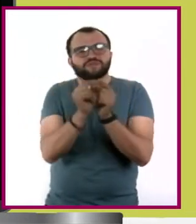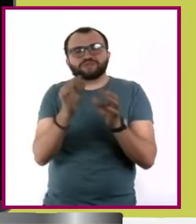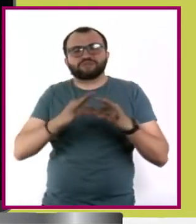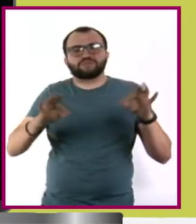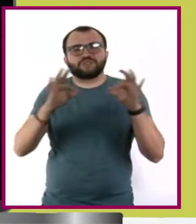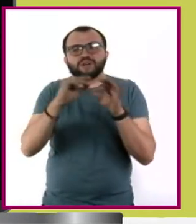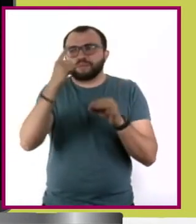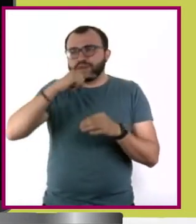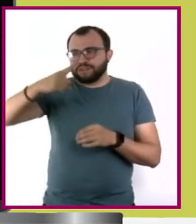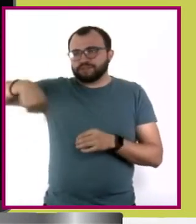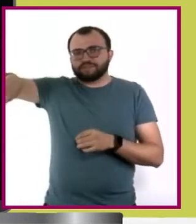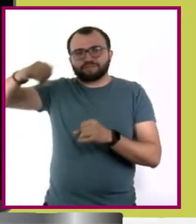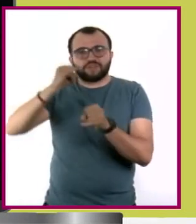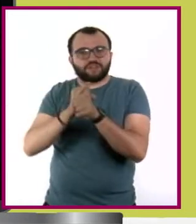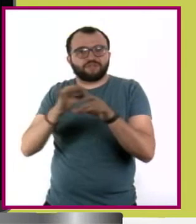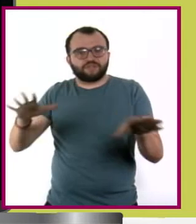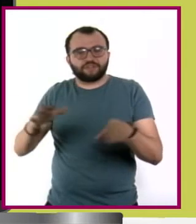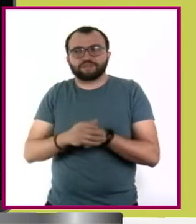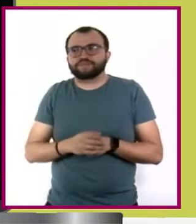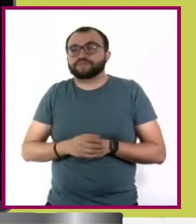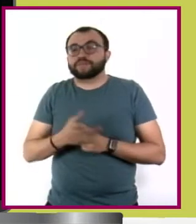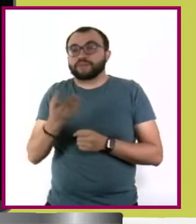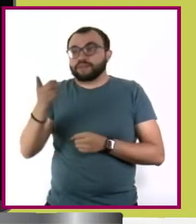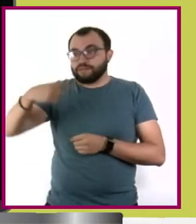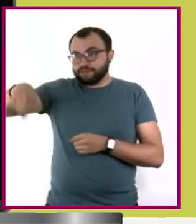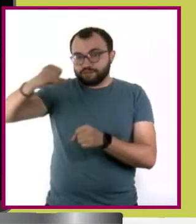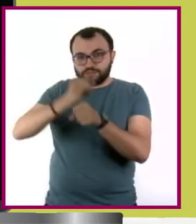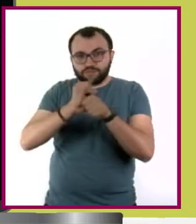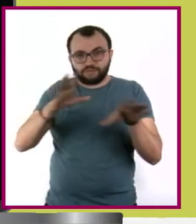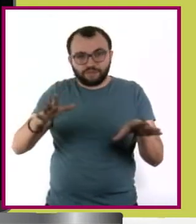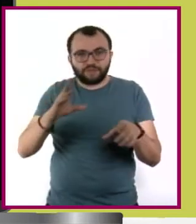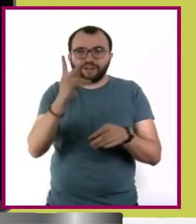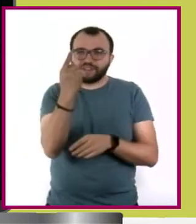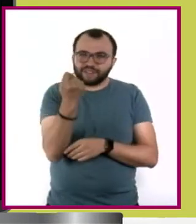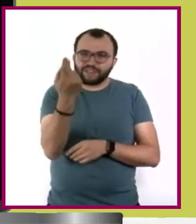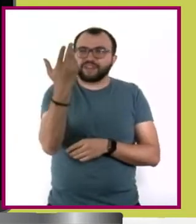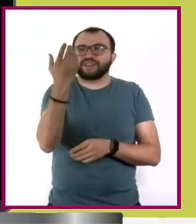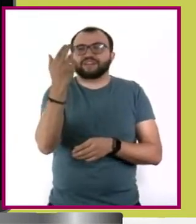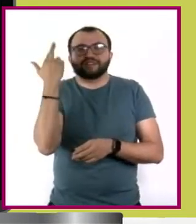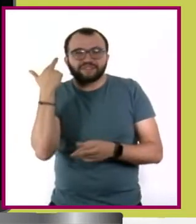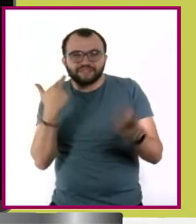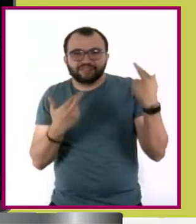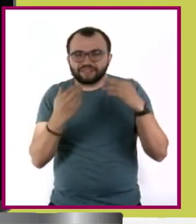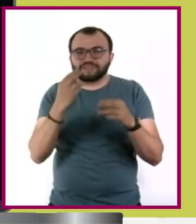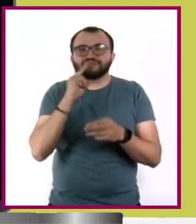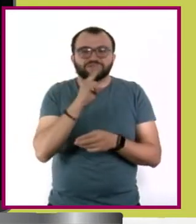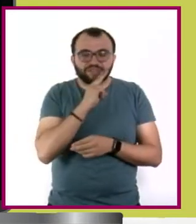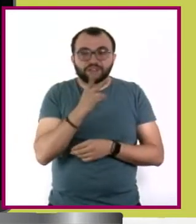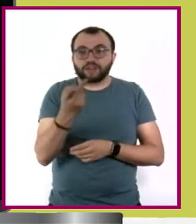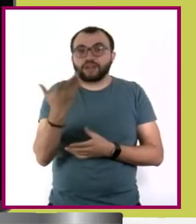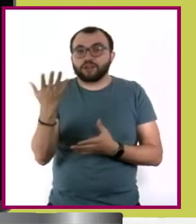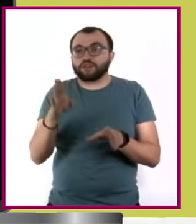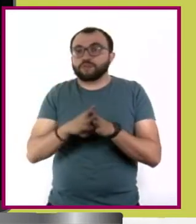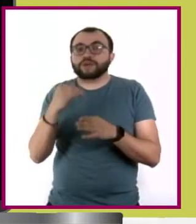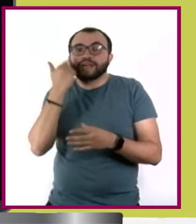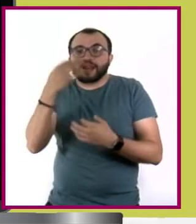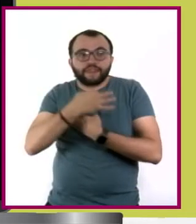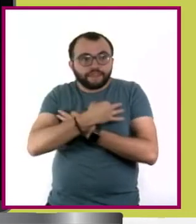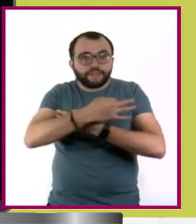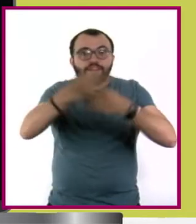información? Los medios de información tienen por objetivo, pues, transmitir los aconteceres diarios.